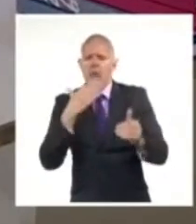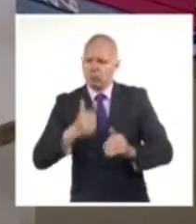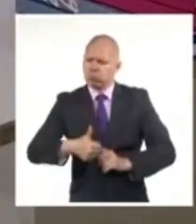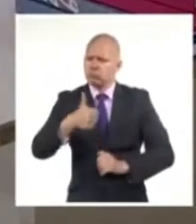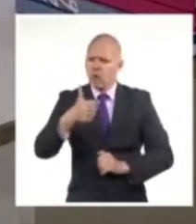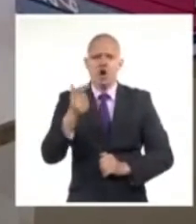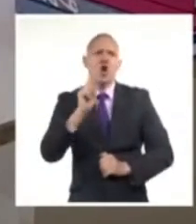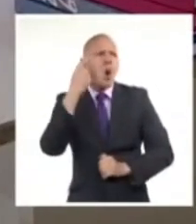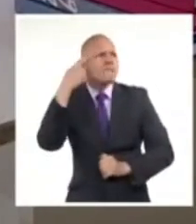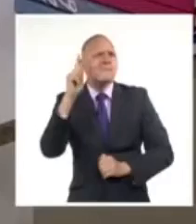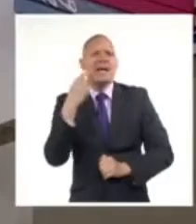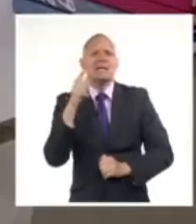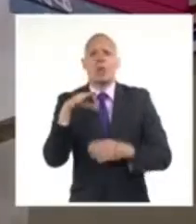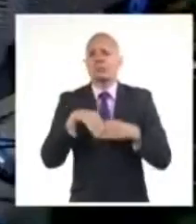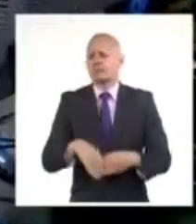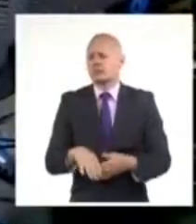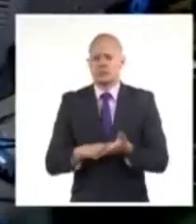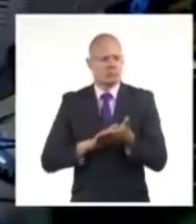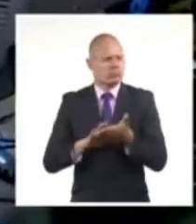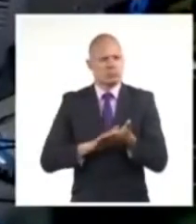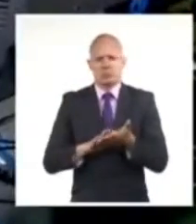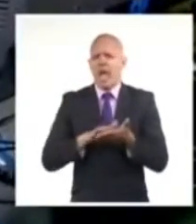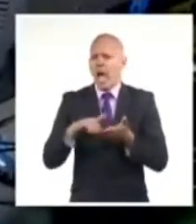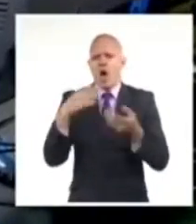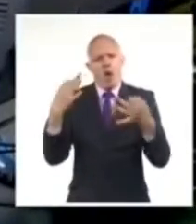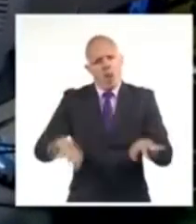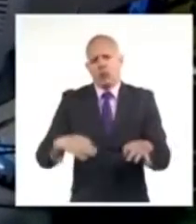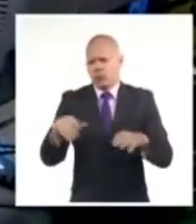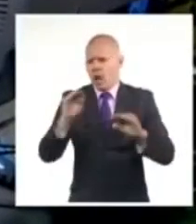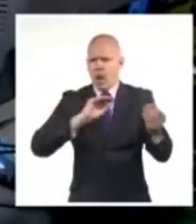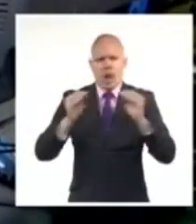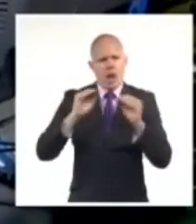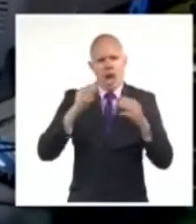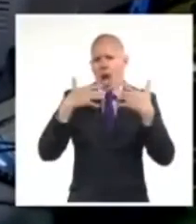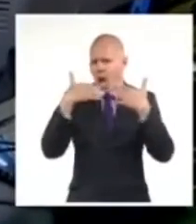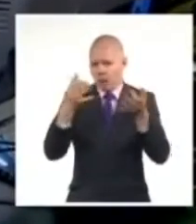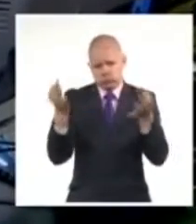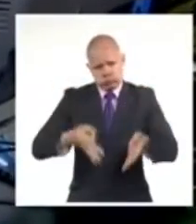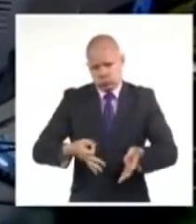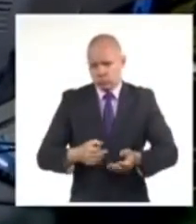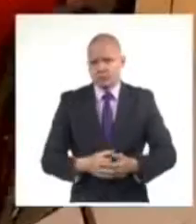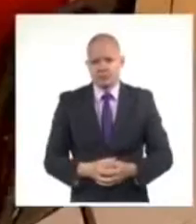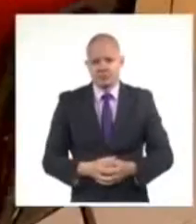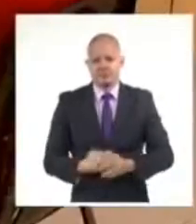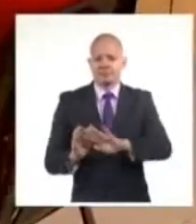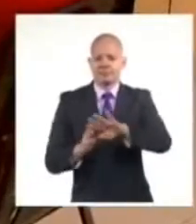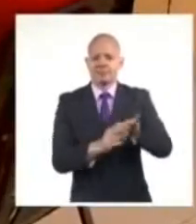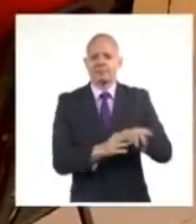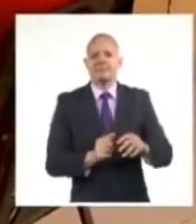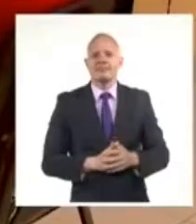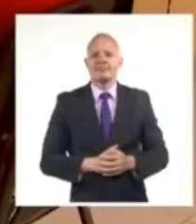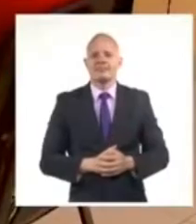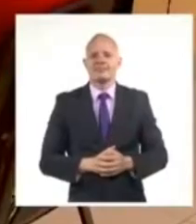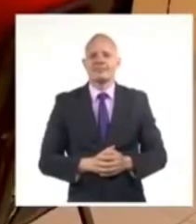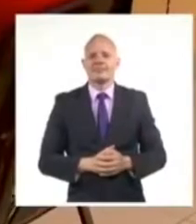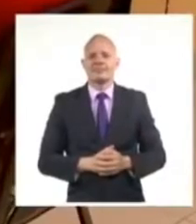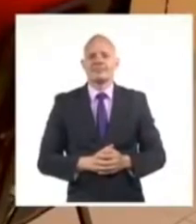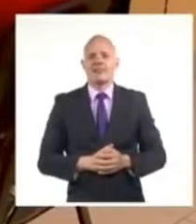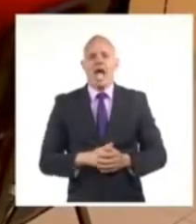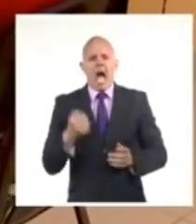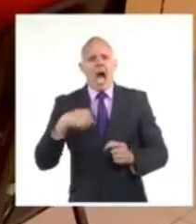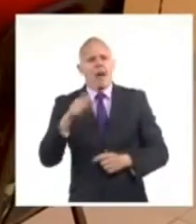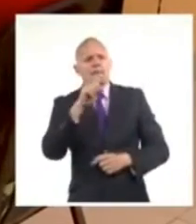debates profundos y sobre todas las cosas de aportes significativos. En el plano de las transformaciones económicas, los juristas han